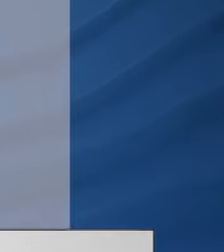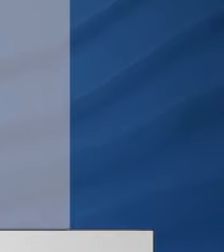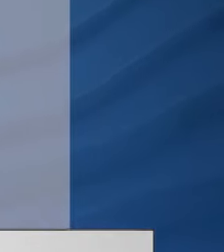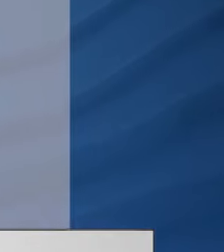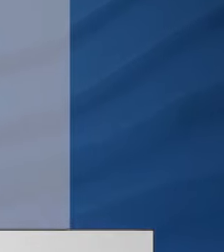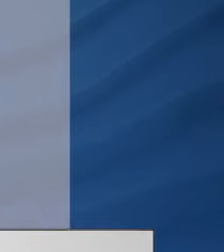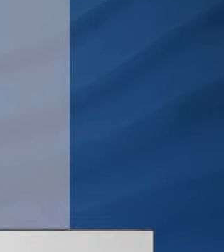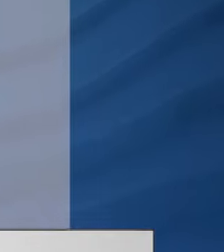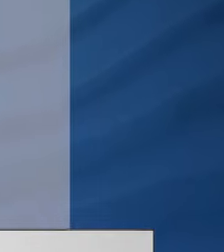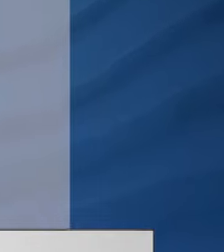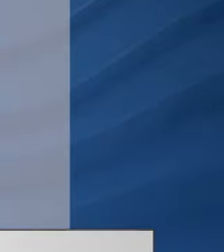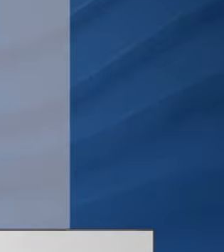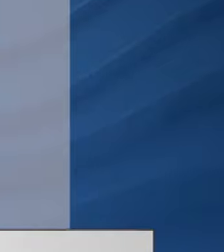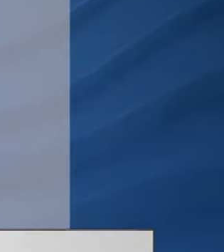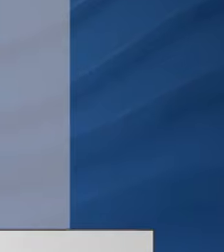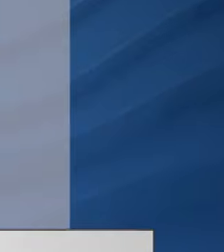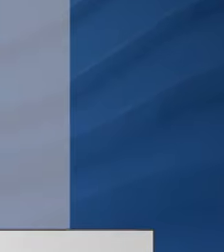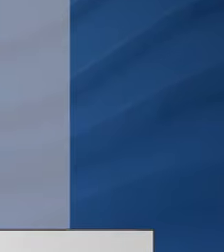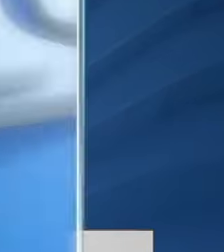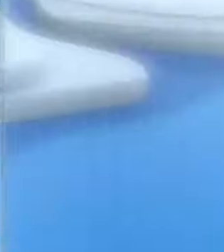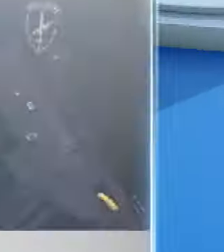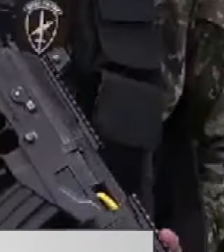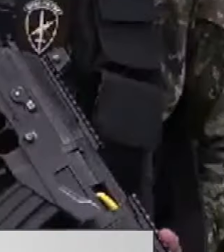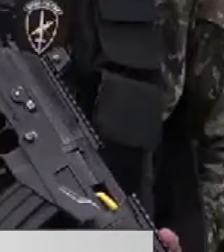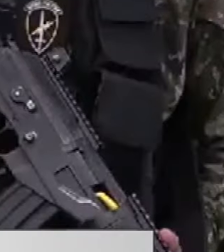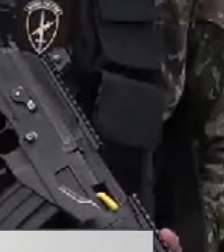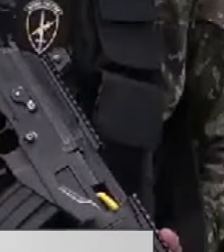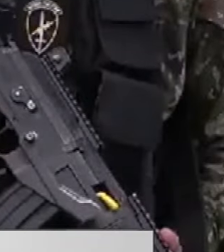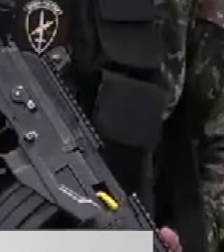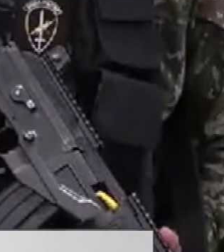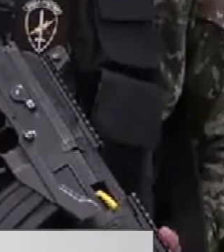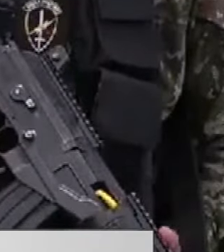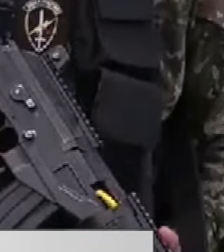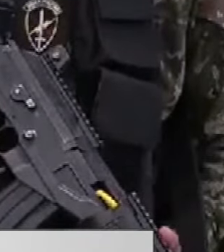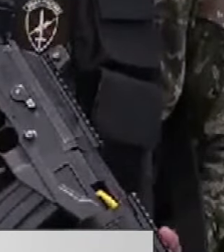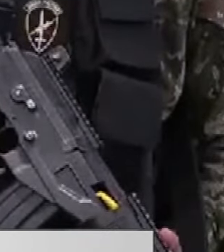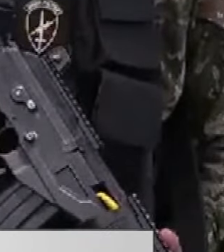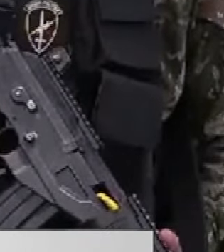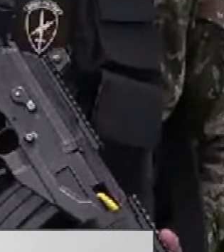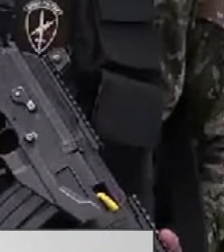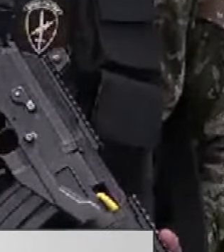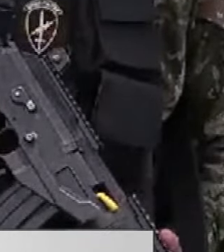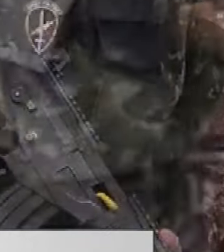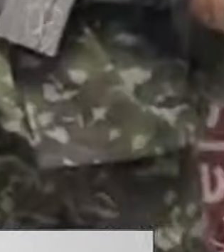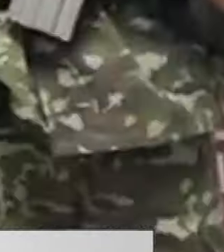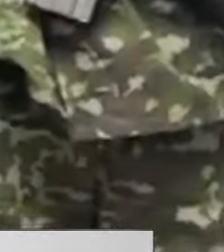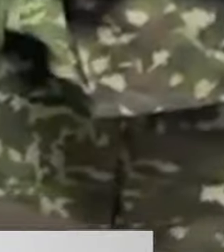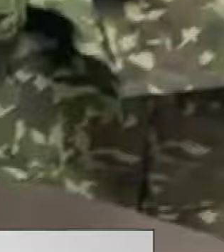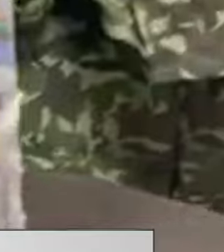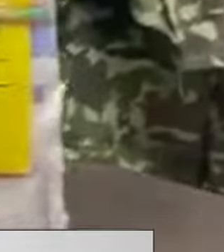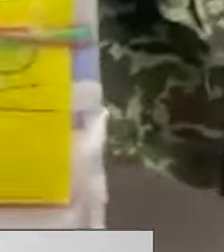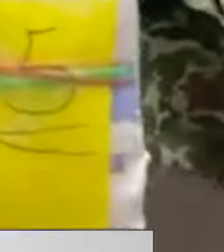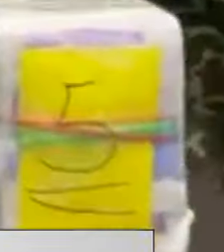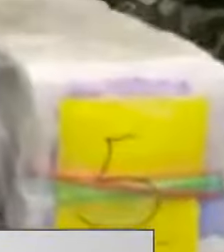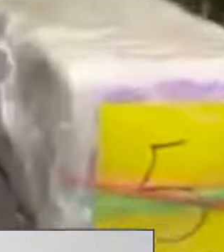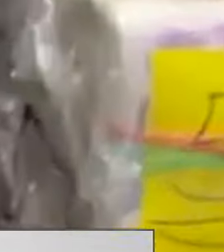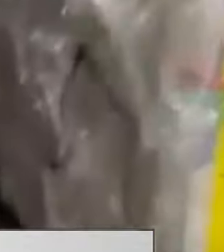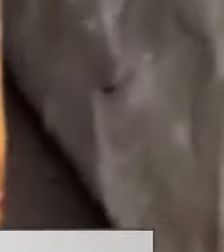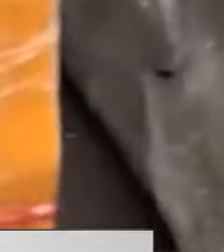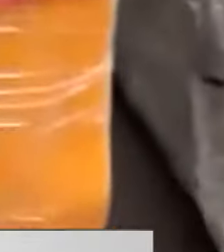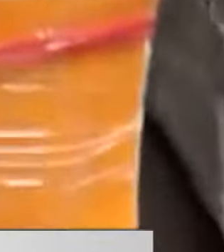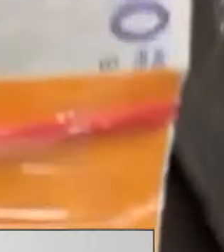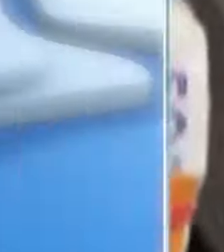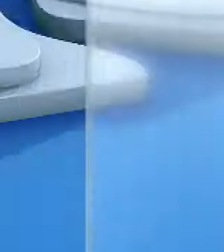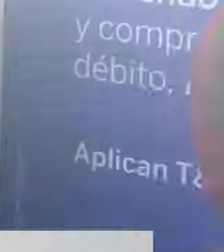los departamentos más afectados por los incendios. Militares rechazan intento de soborno e incautan más de 600